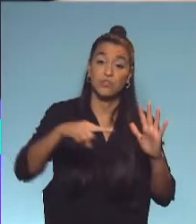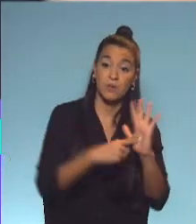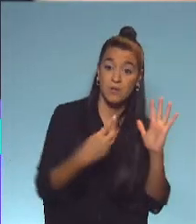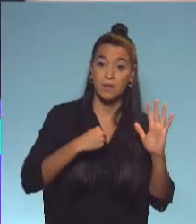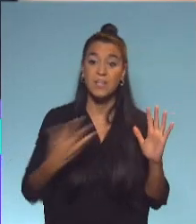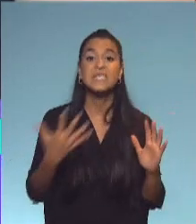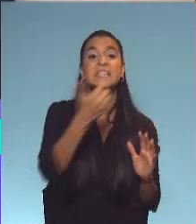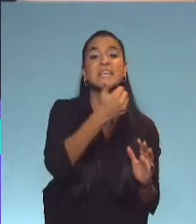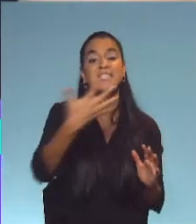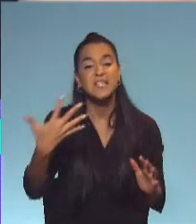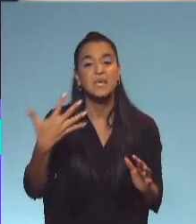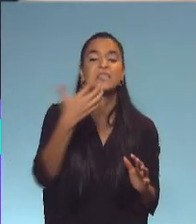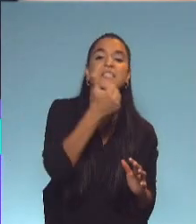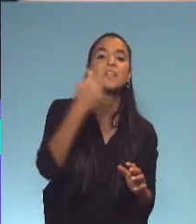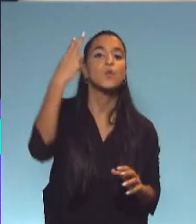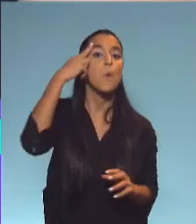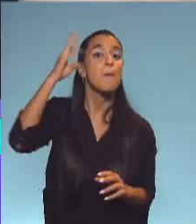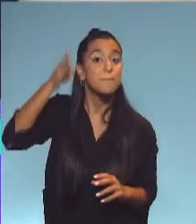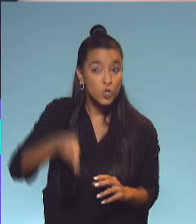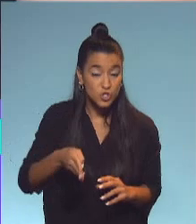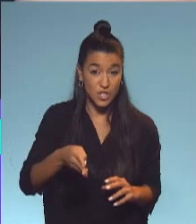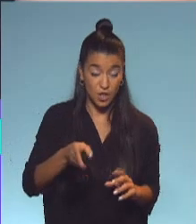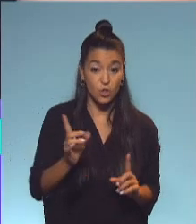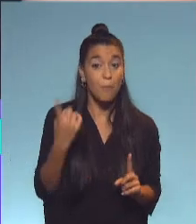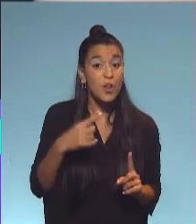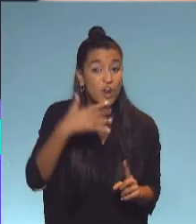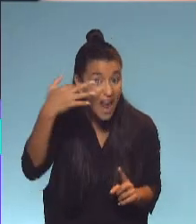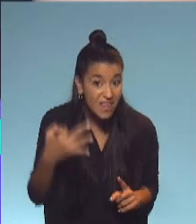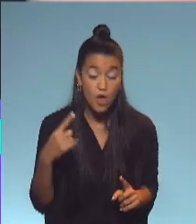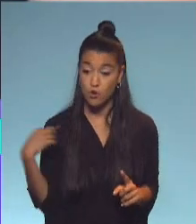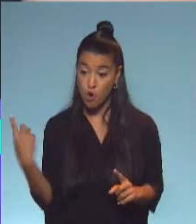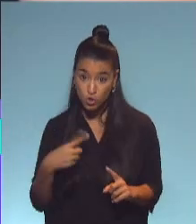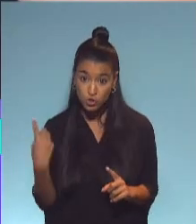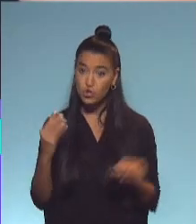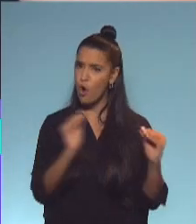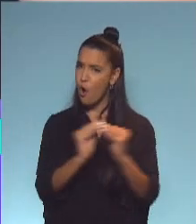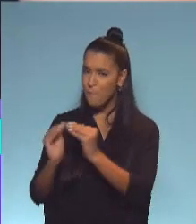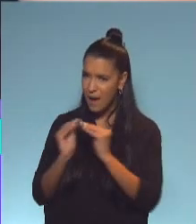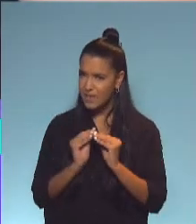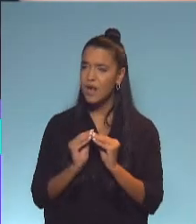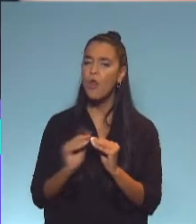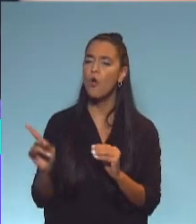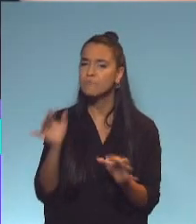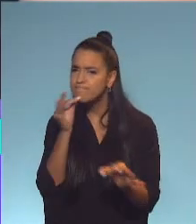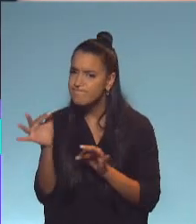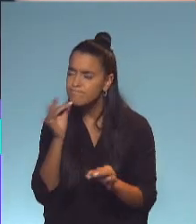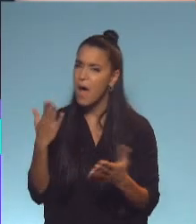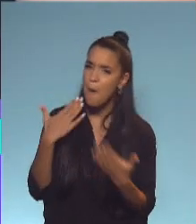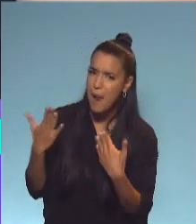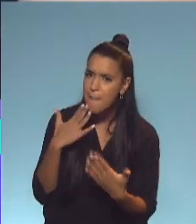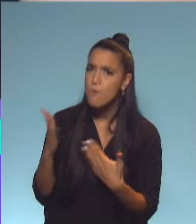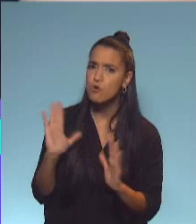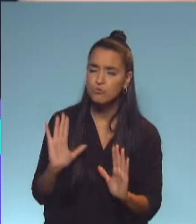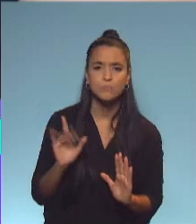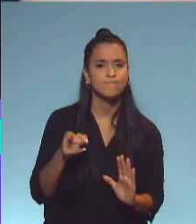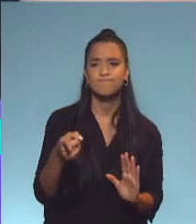del 65 al 69%, que en realidad nosotros entre colegas nos comentamos, nos hablamos